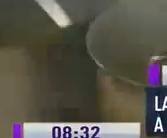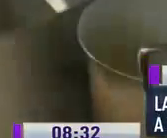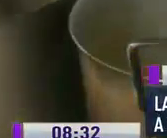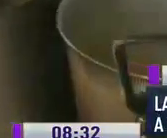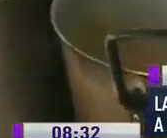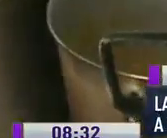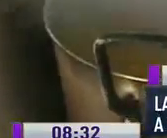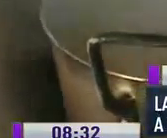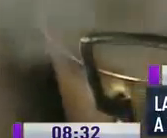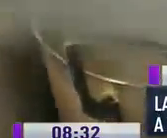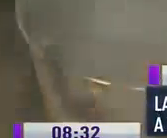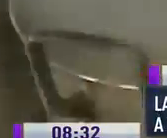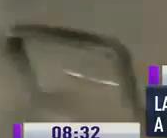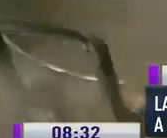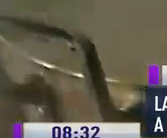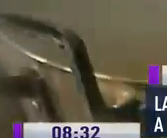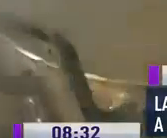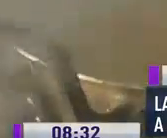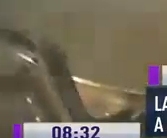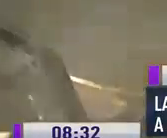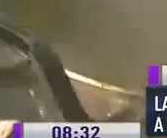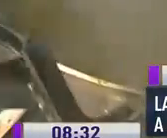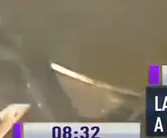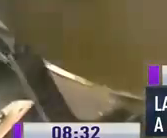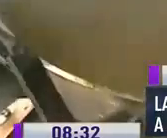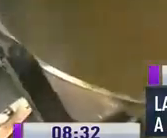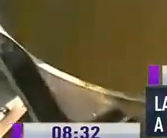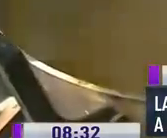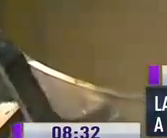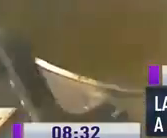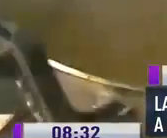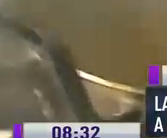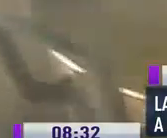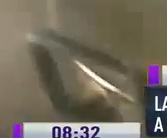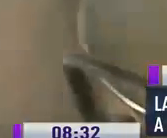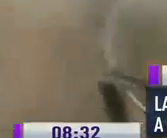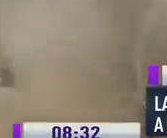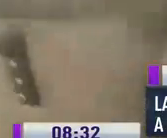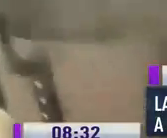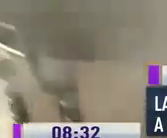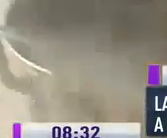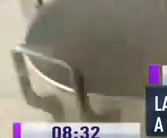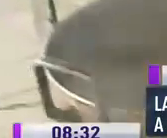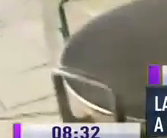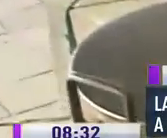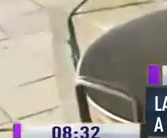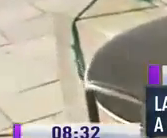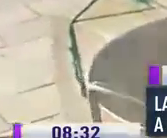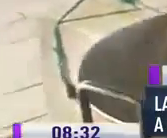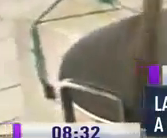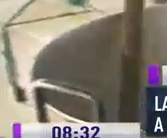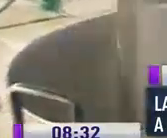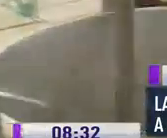vivo desde la Plaza Quitumbe para que usted le dé ganitas de probar una rica fanesca hecha a leña.